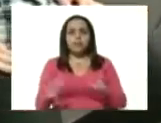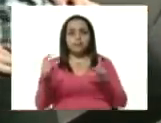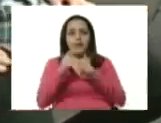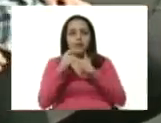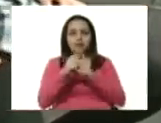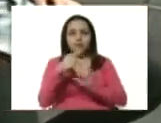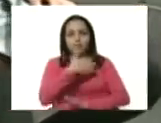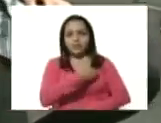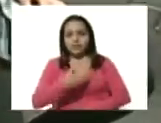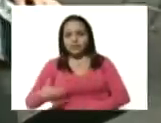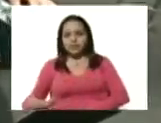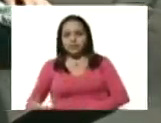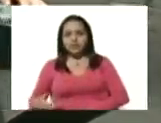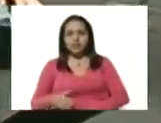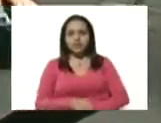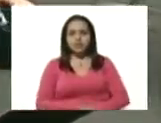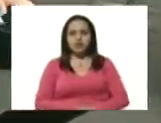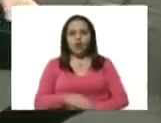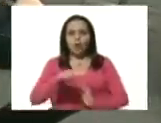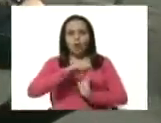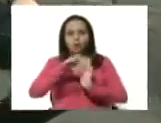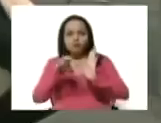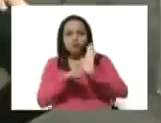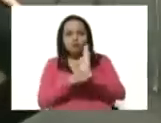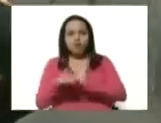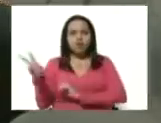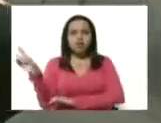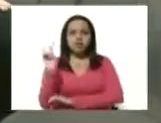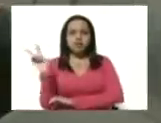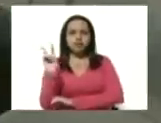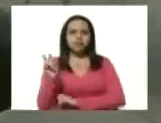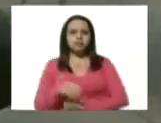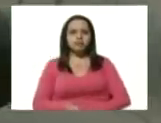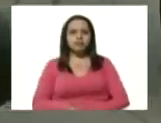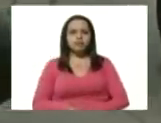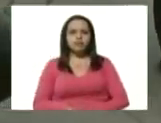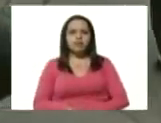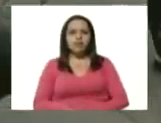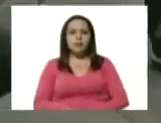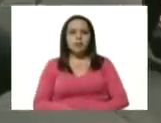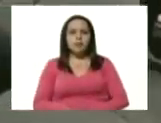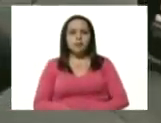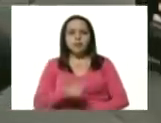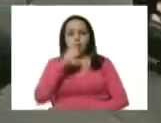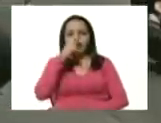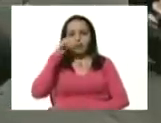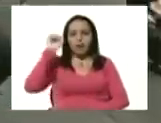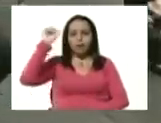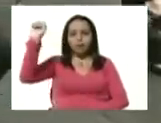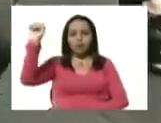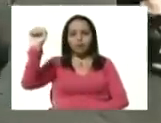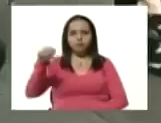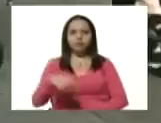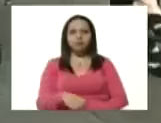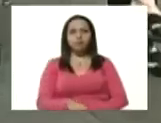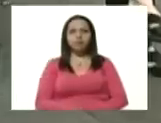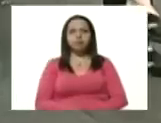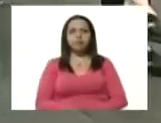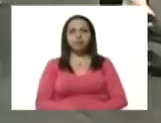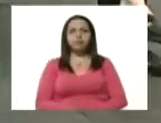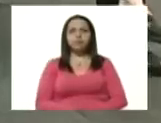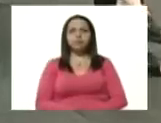palabras del presidente constitucional de la República Bolivariana de Venezuela, Nicolás Maduro Moros.